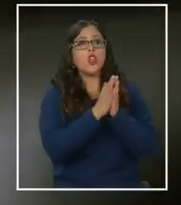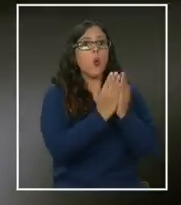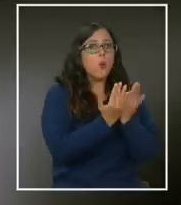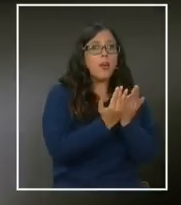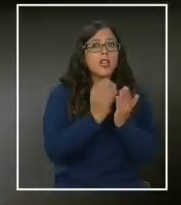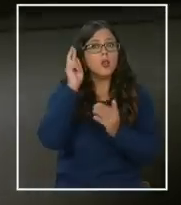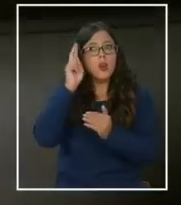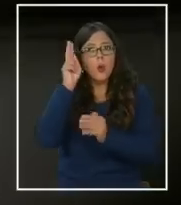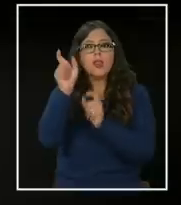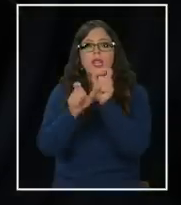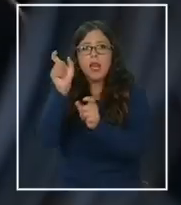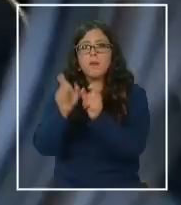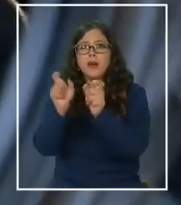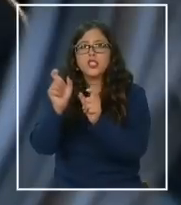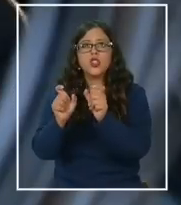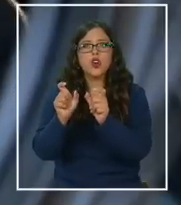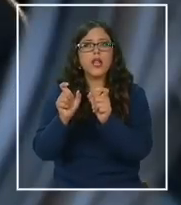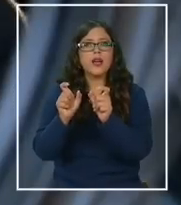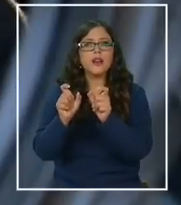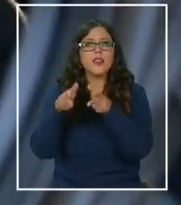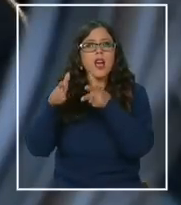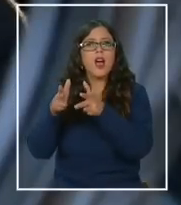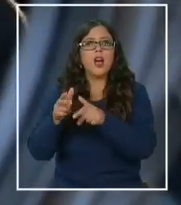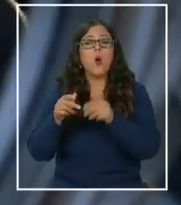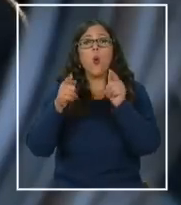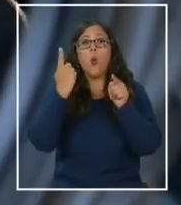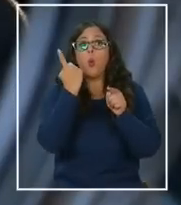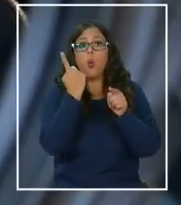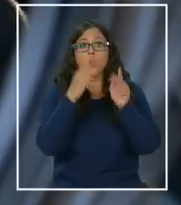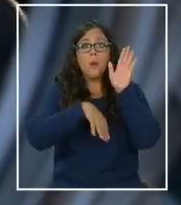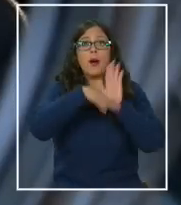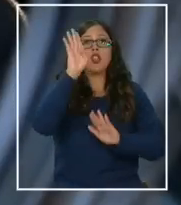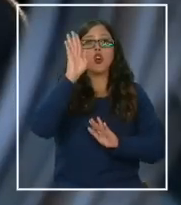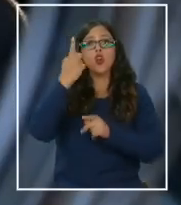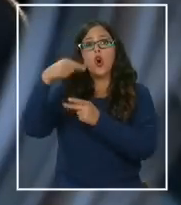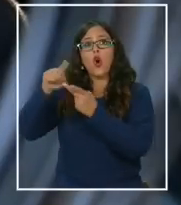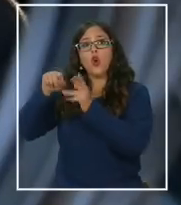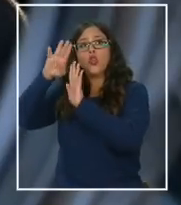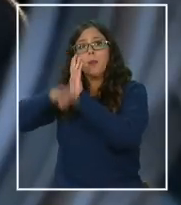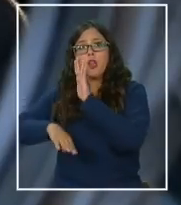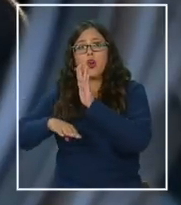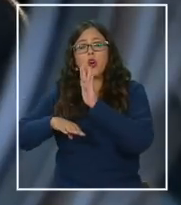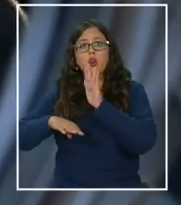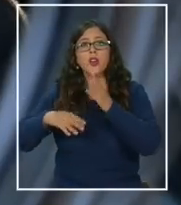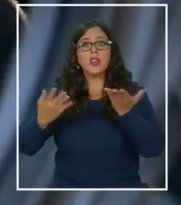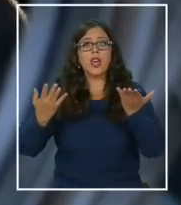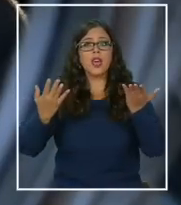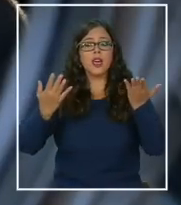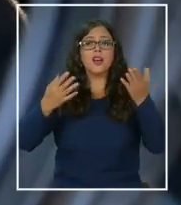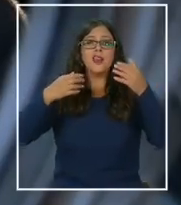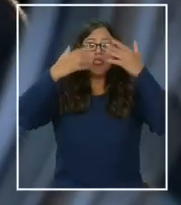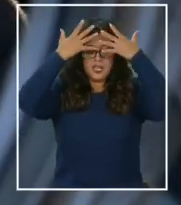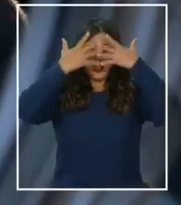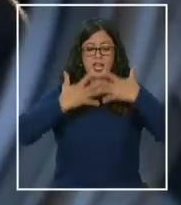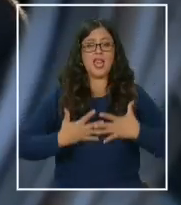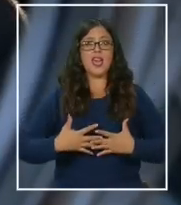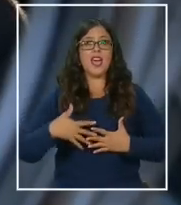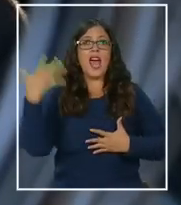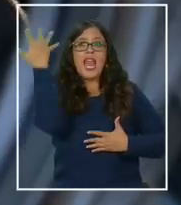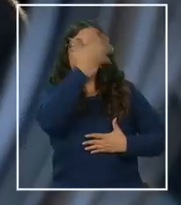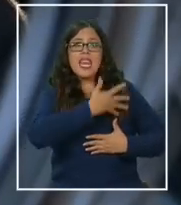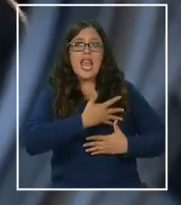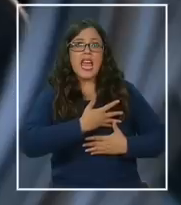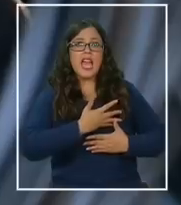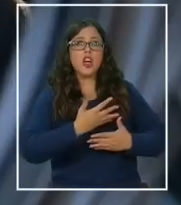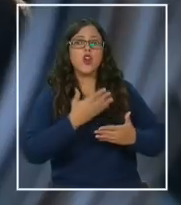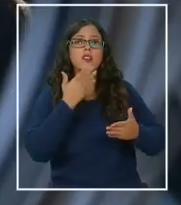a las personas que lo atacaron. Uno mayor y uno menor. El cual andaba vestido de negro, zapatillas rojas, ¿cierto? Y el menor andaba con un